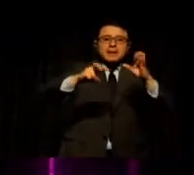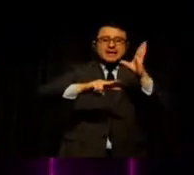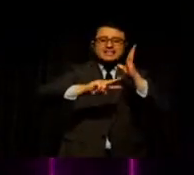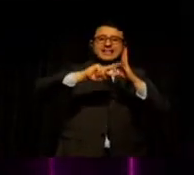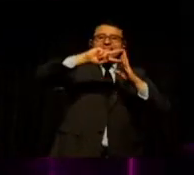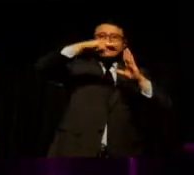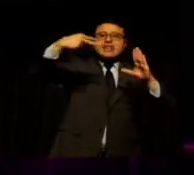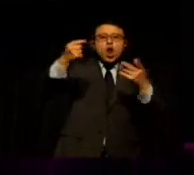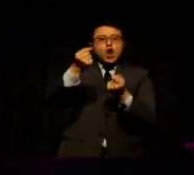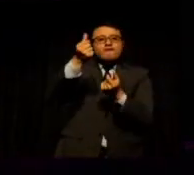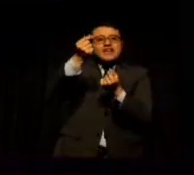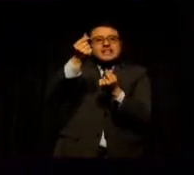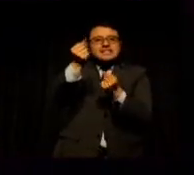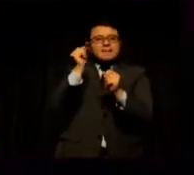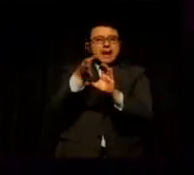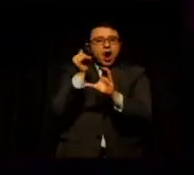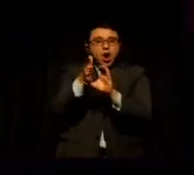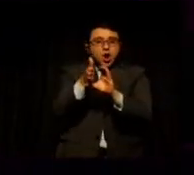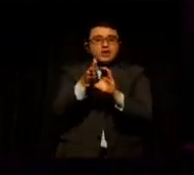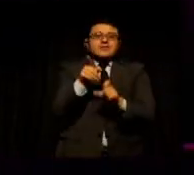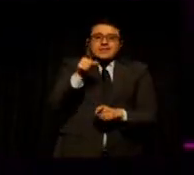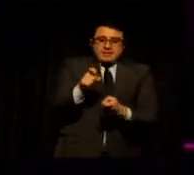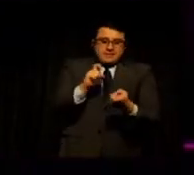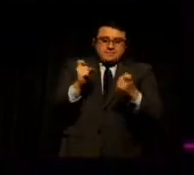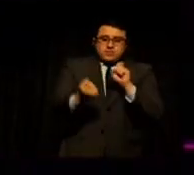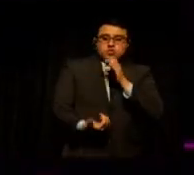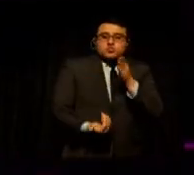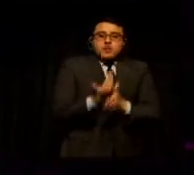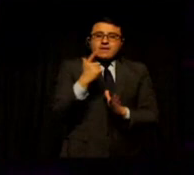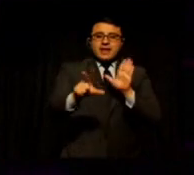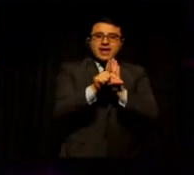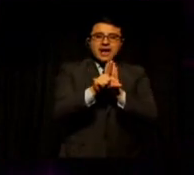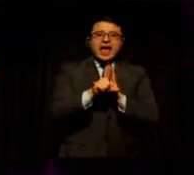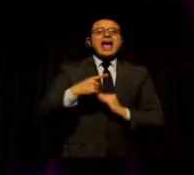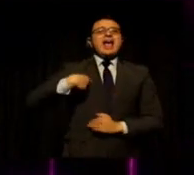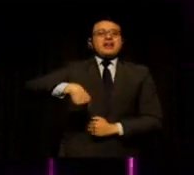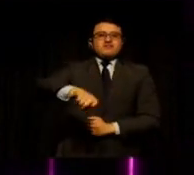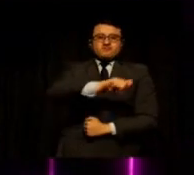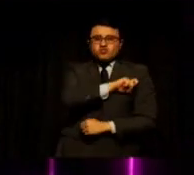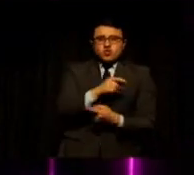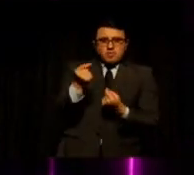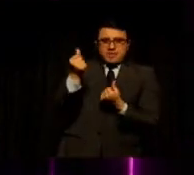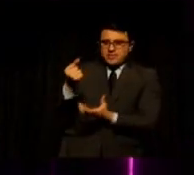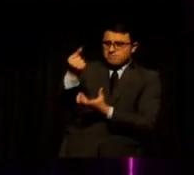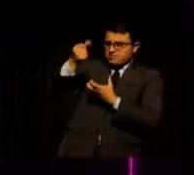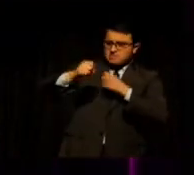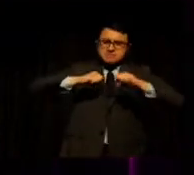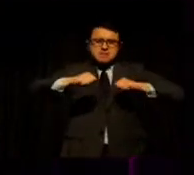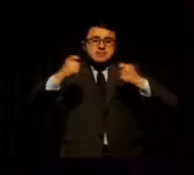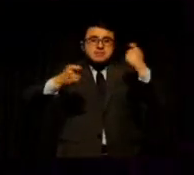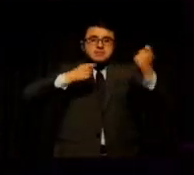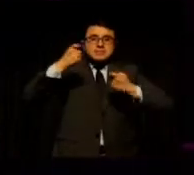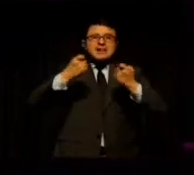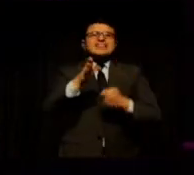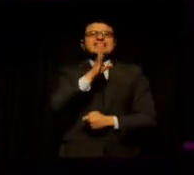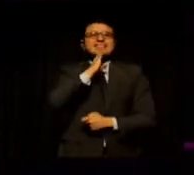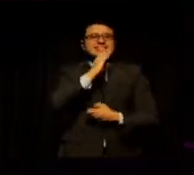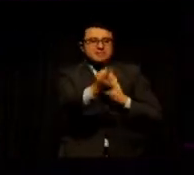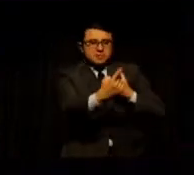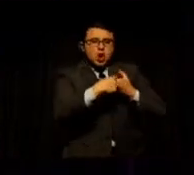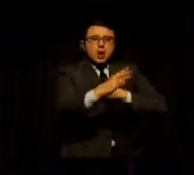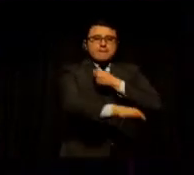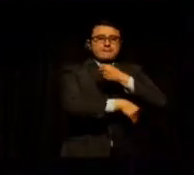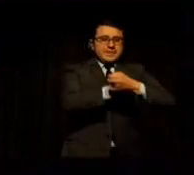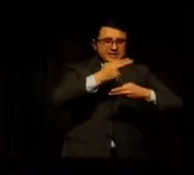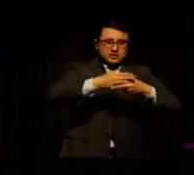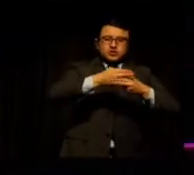sean muy muy moderno y gracias a la misión de mercados de capital donde participaron el ministro carrasquilla